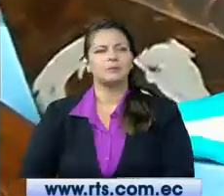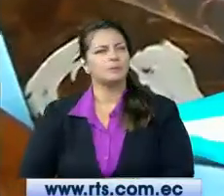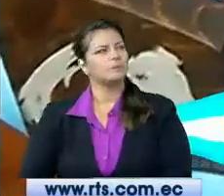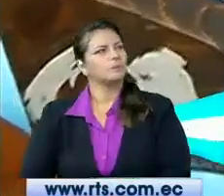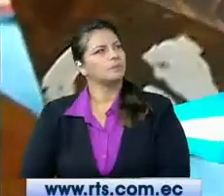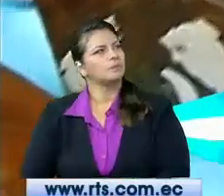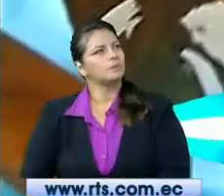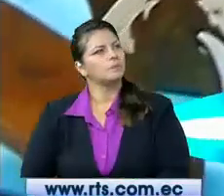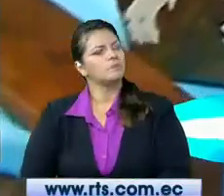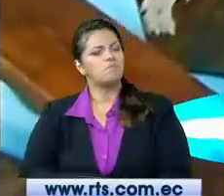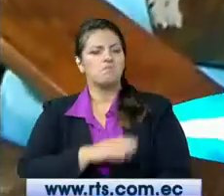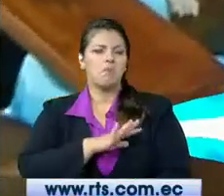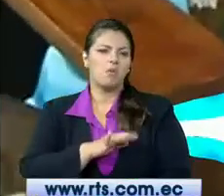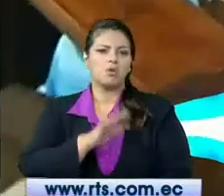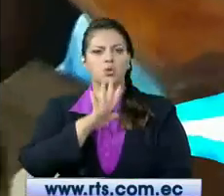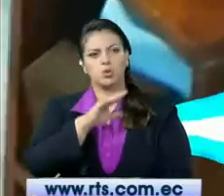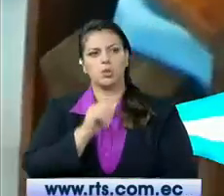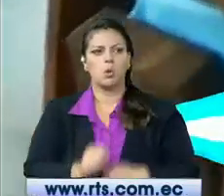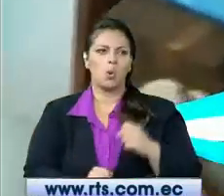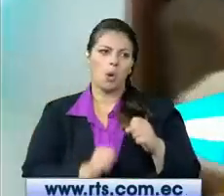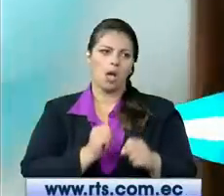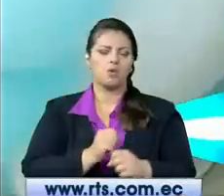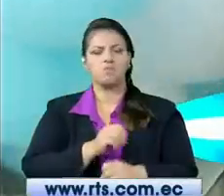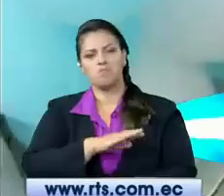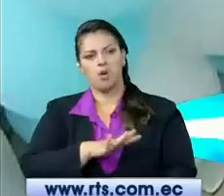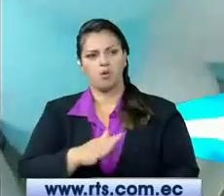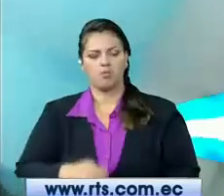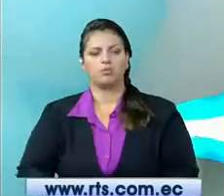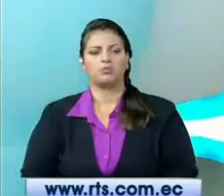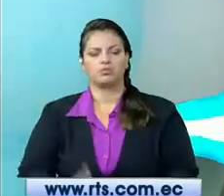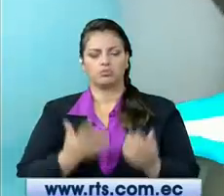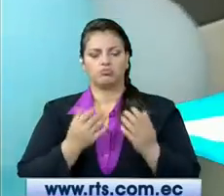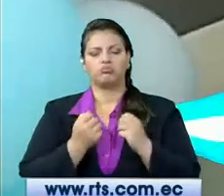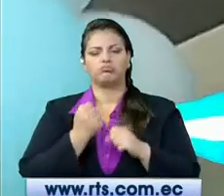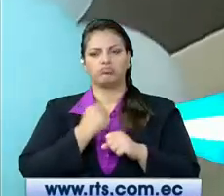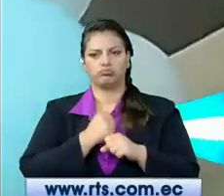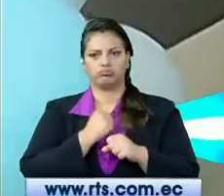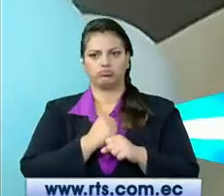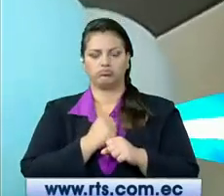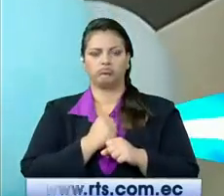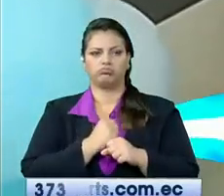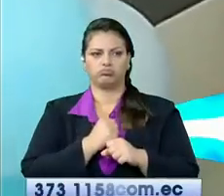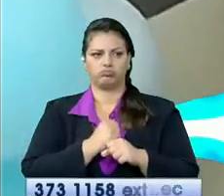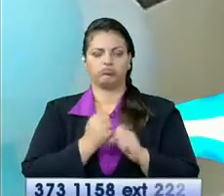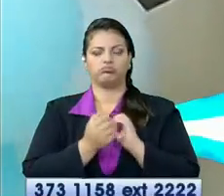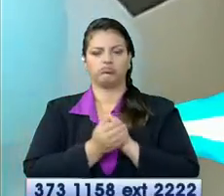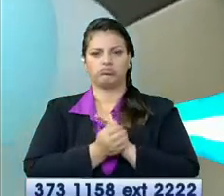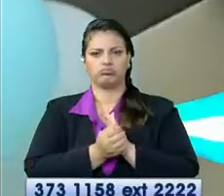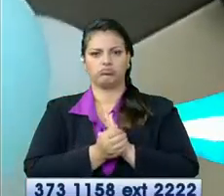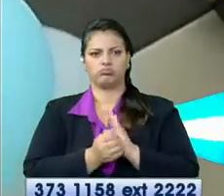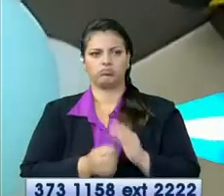Aproximadamente tenemos 5 años como artesanos. Pero créanme, lo que